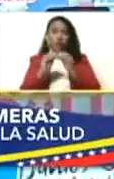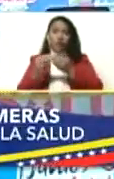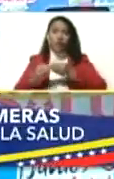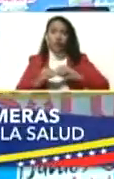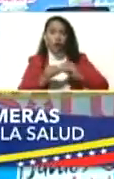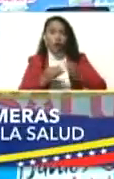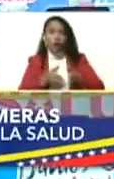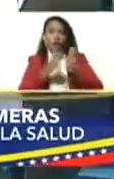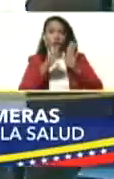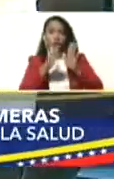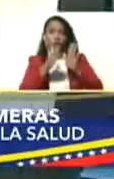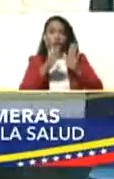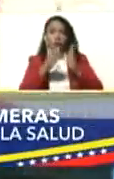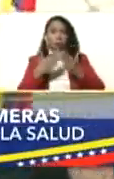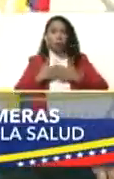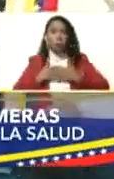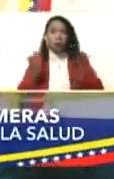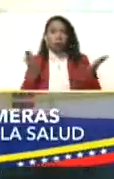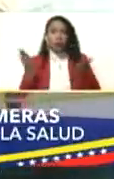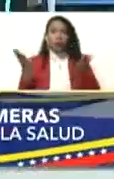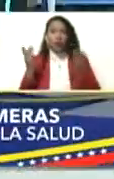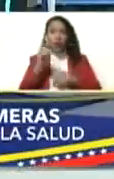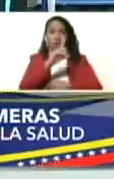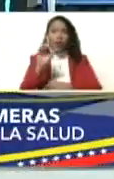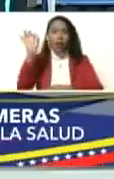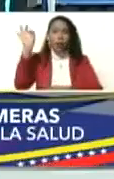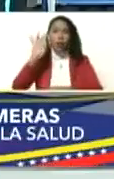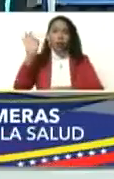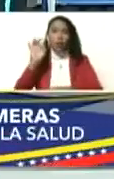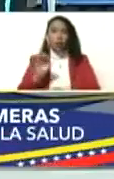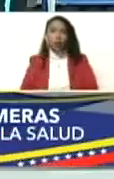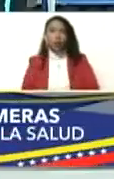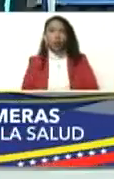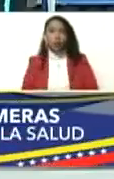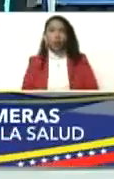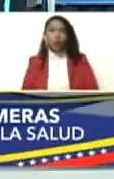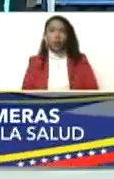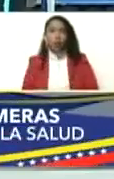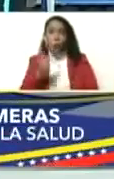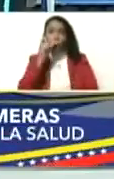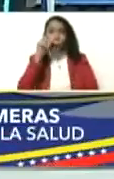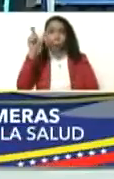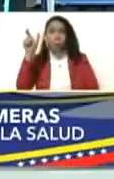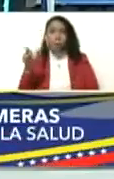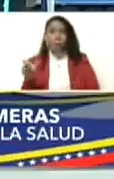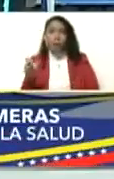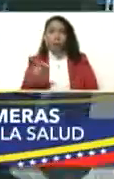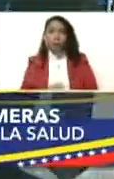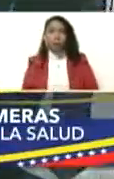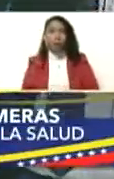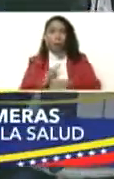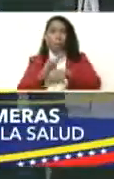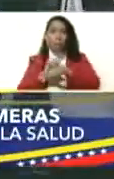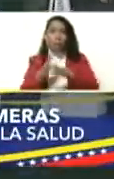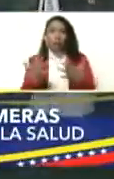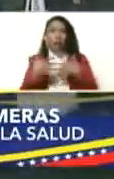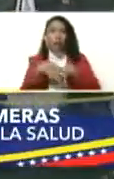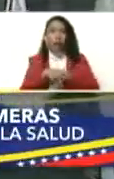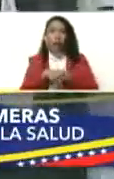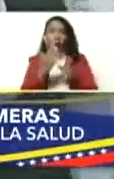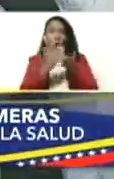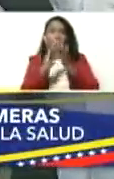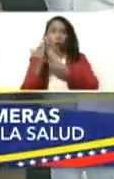puestas en servicio al 100% del sistema público. Teniente de salud, Jairo Daniel Ríos, médico integral